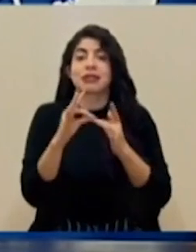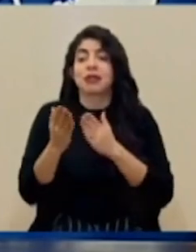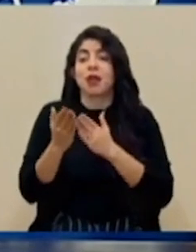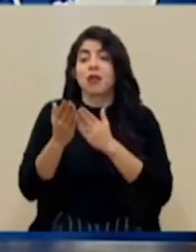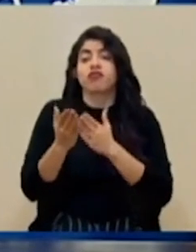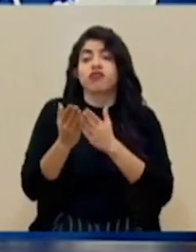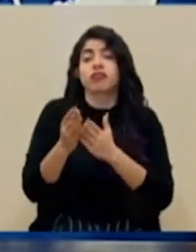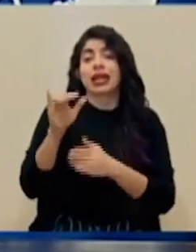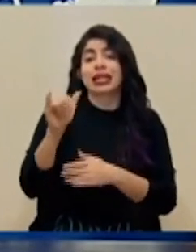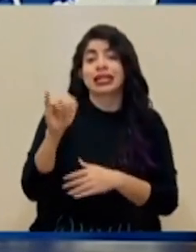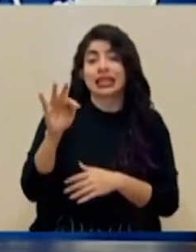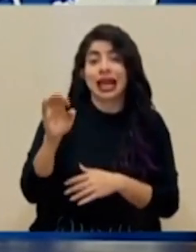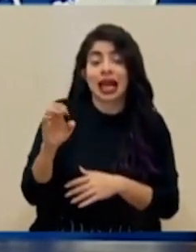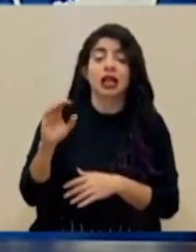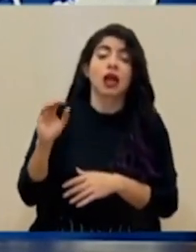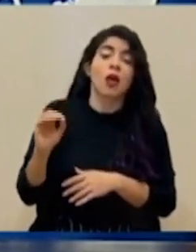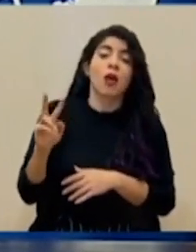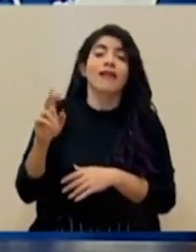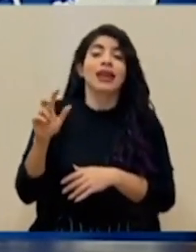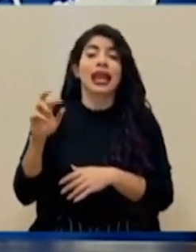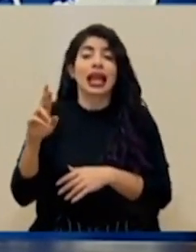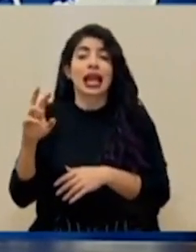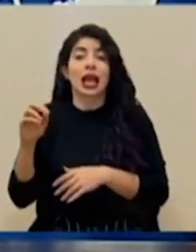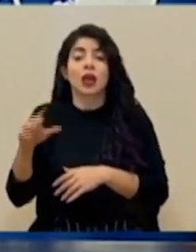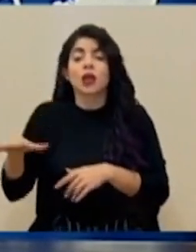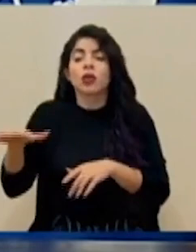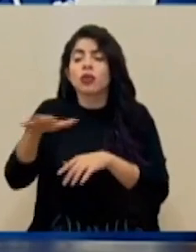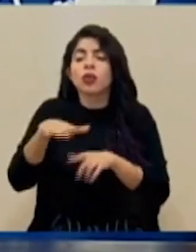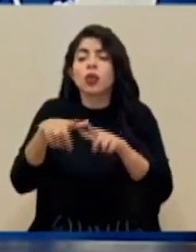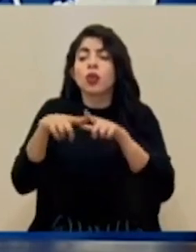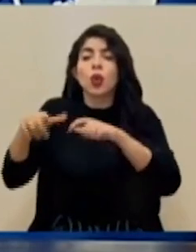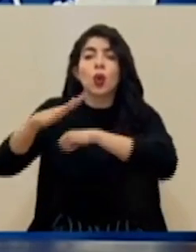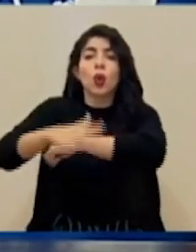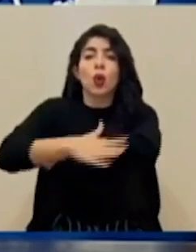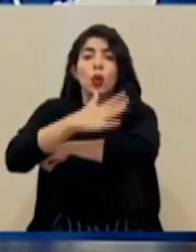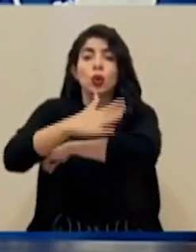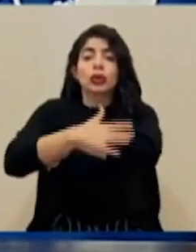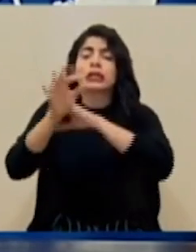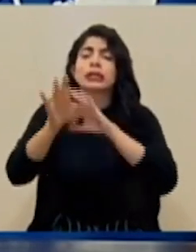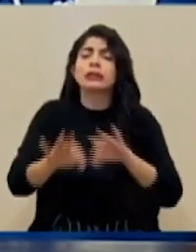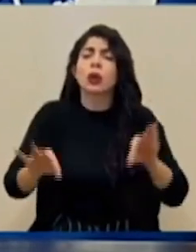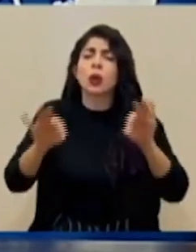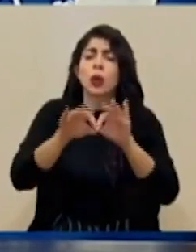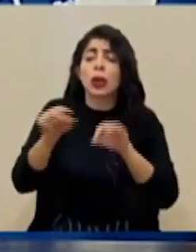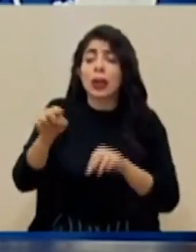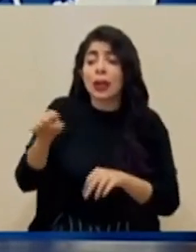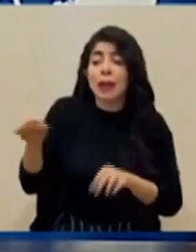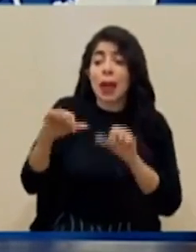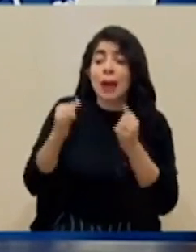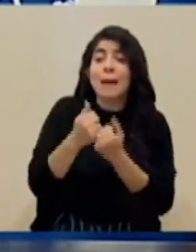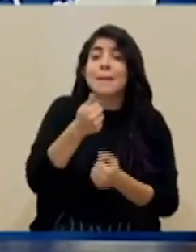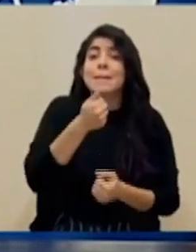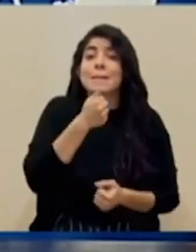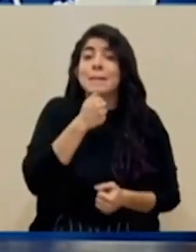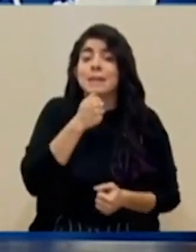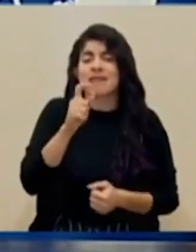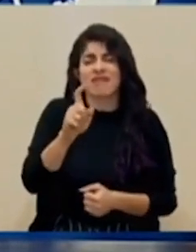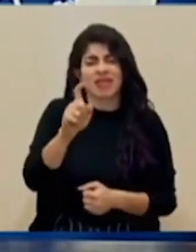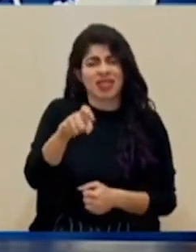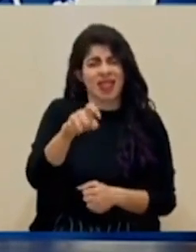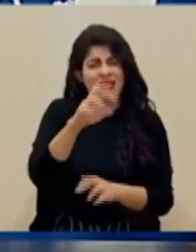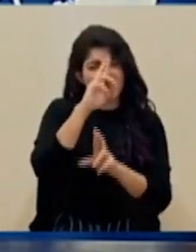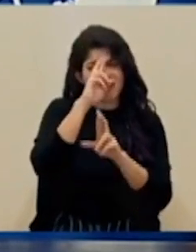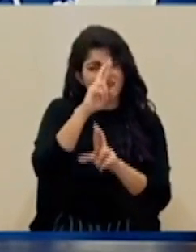veleros en comunidades costeras, es muy importante que el sector privado adopte con mucha exhaustividad